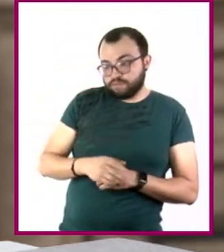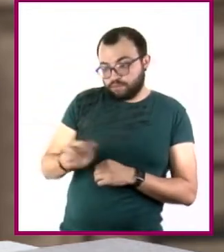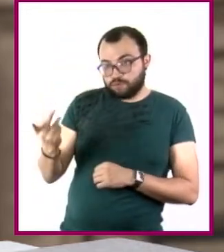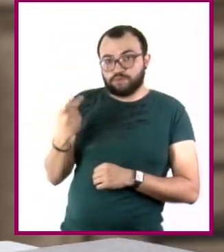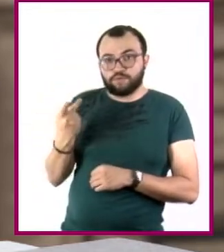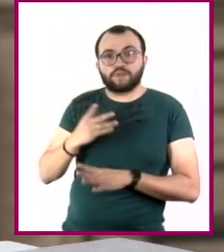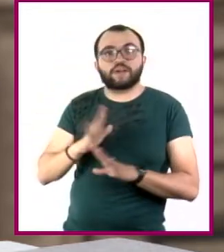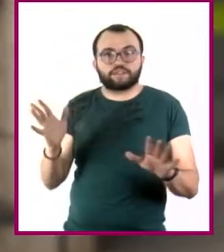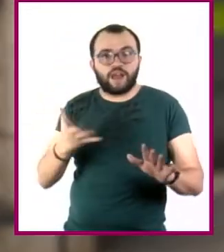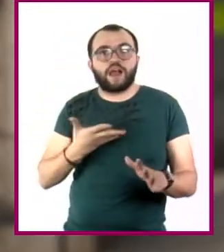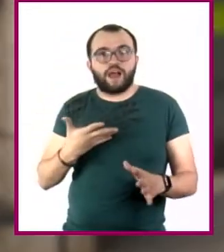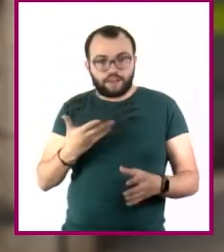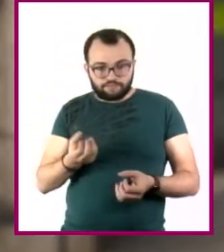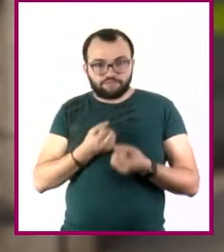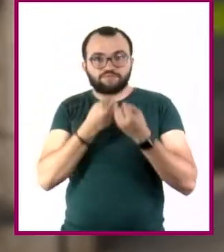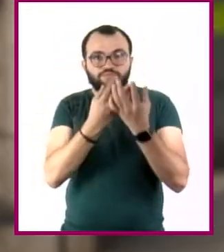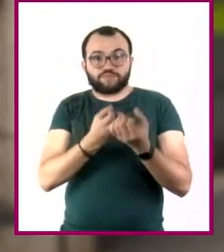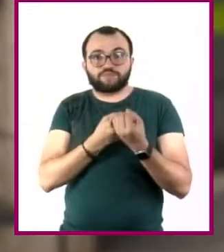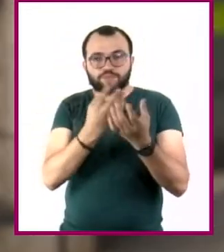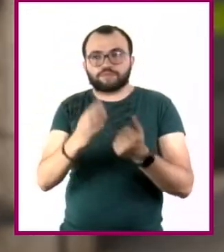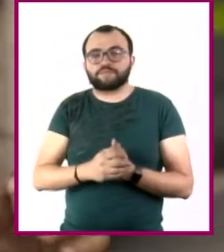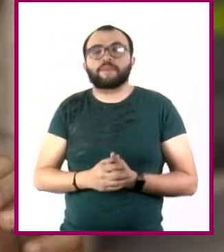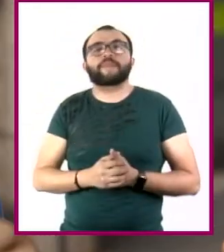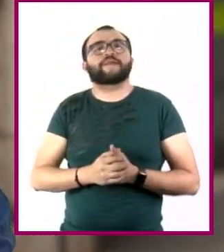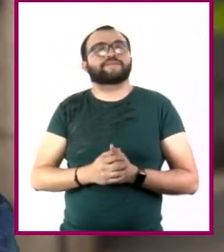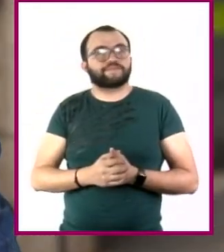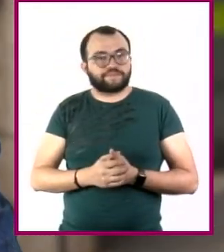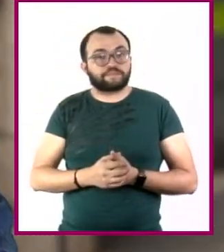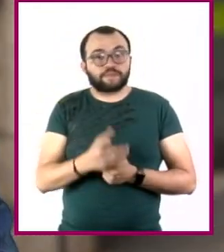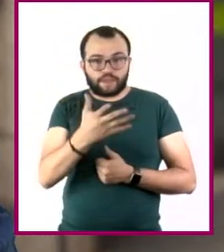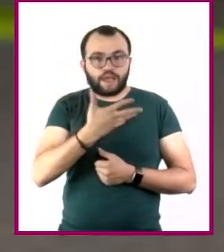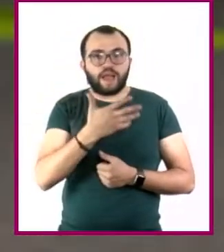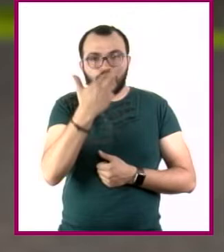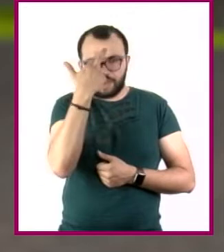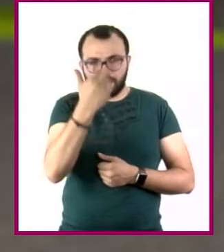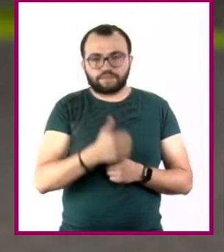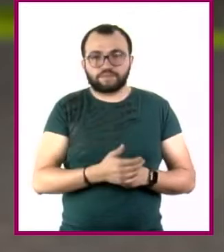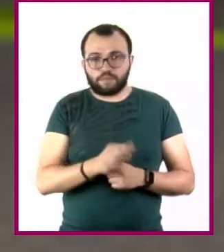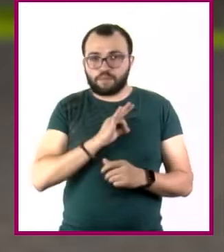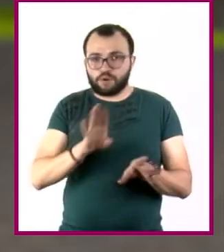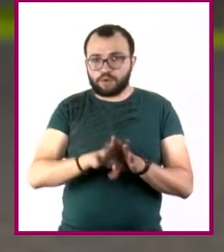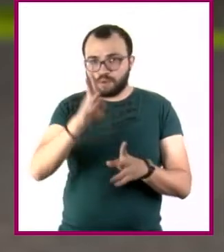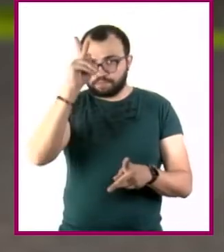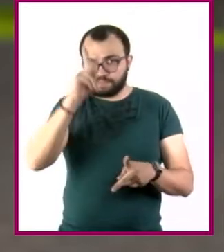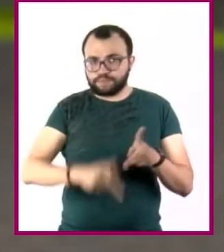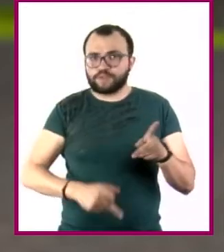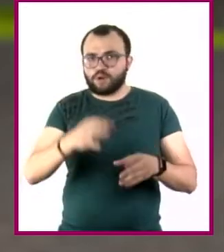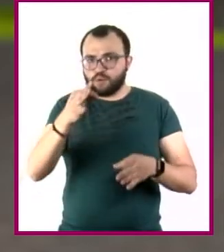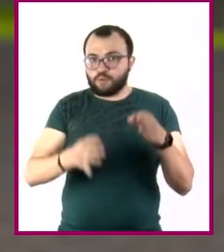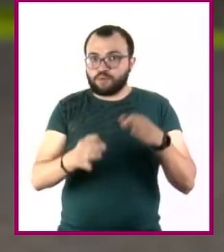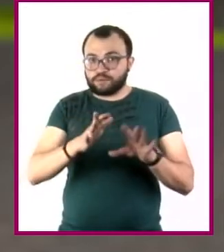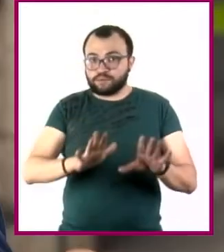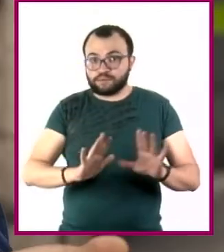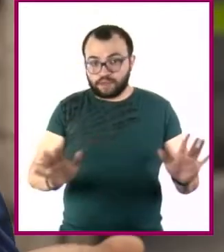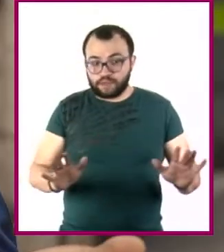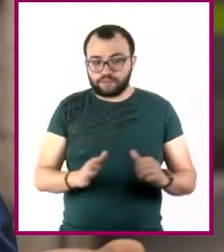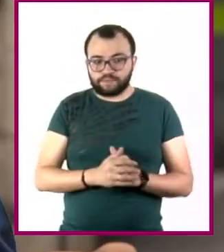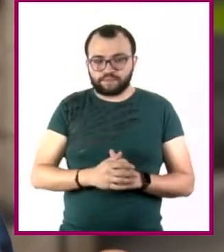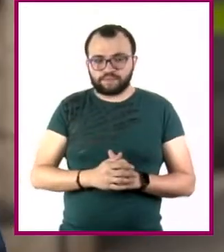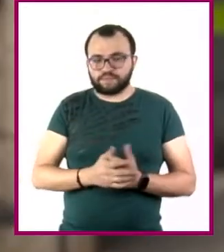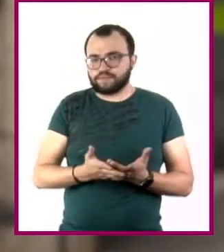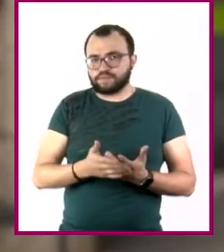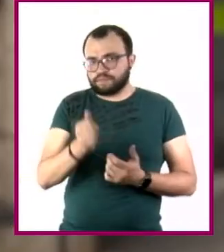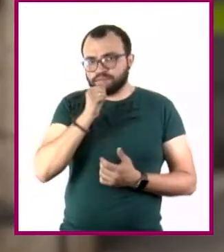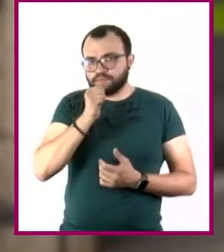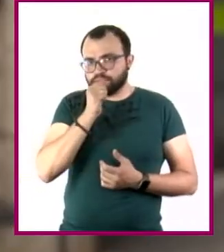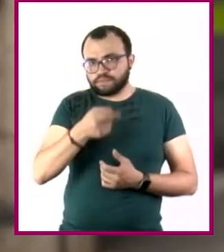unos cuantos argumentos. En eso tienes razón. ¿Les parece que suspendamos el juicio? ¿Cómo? Que no digamos